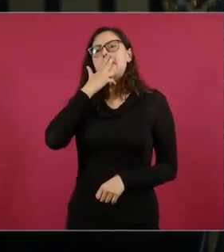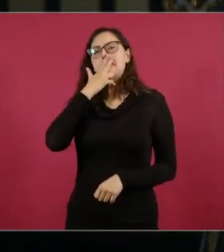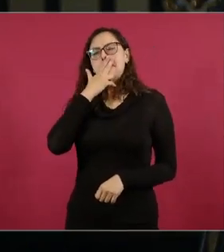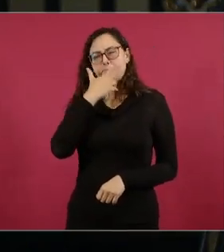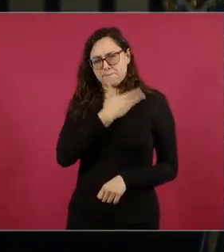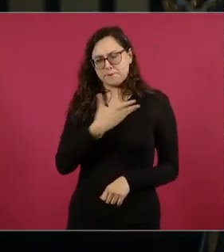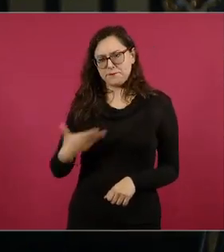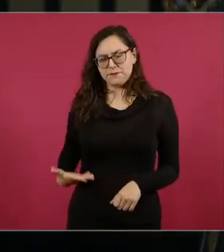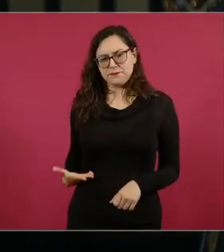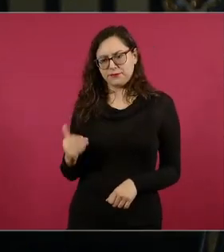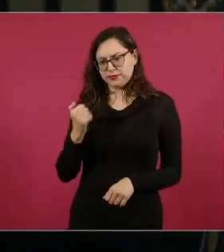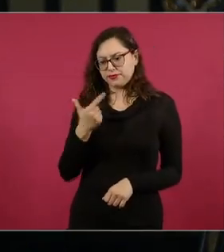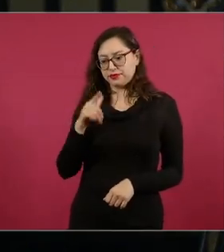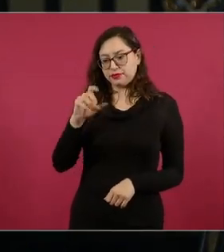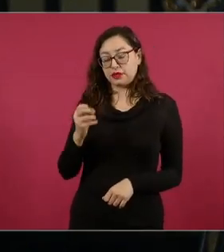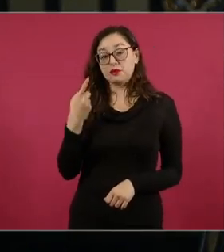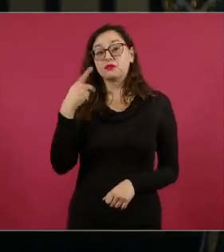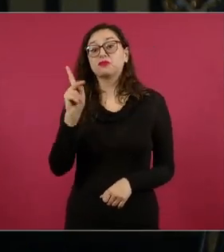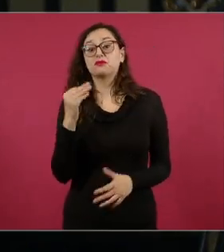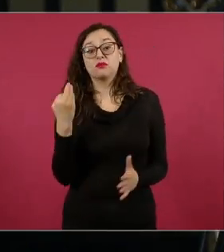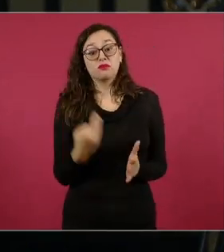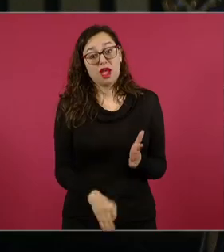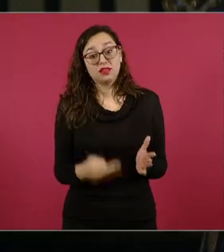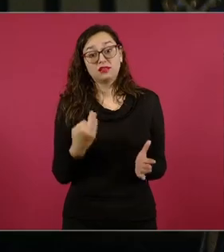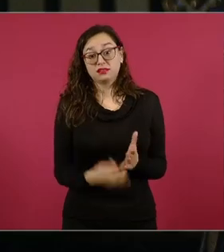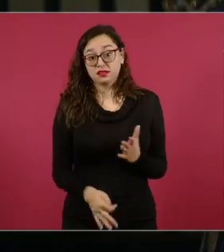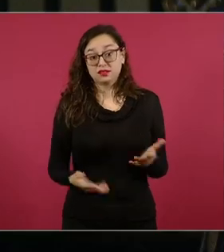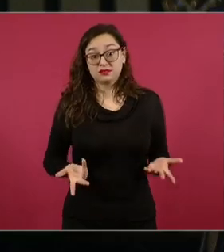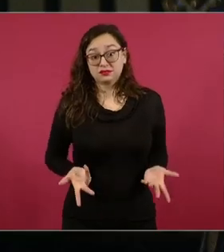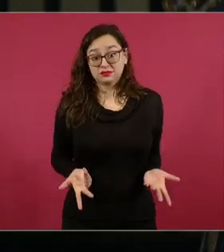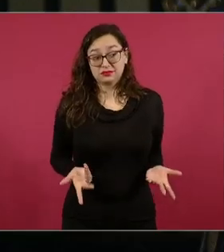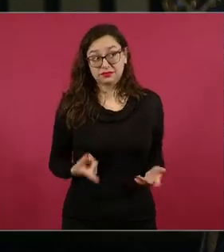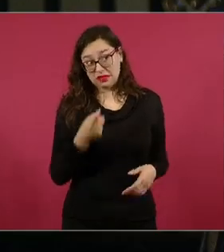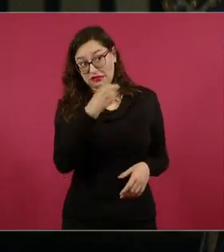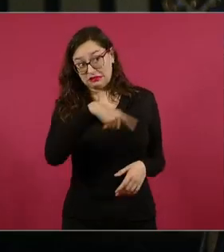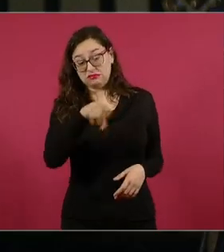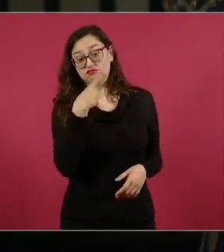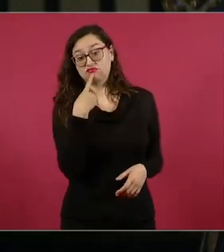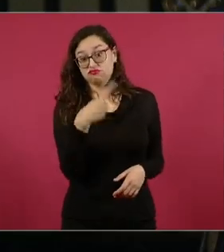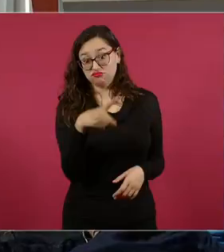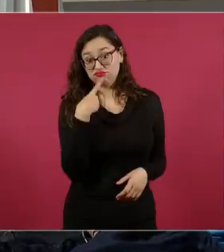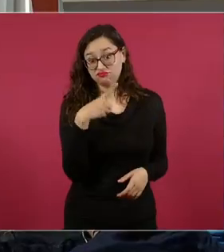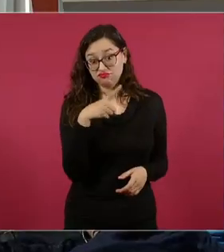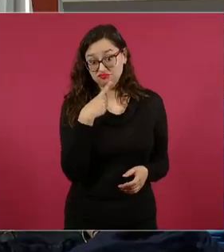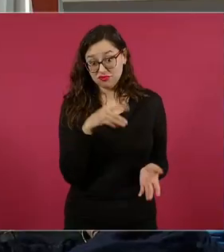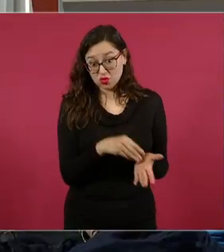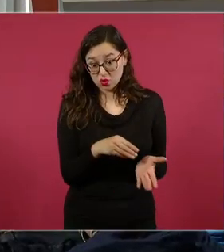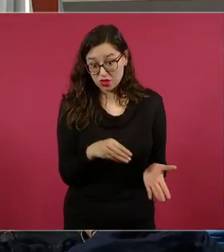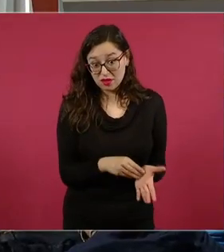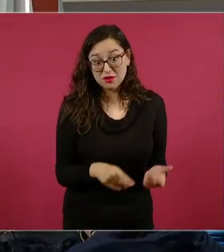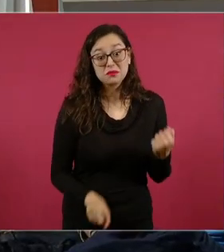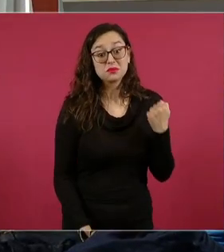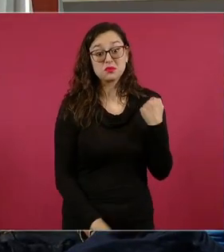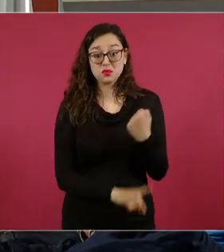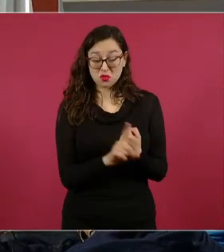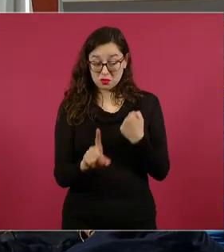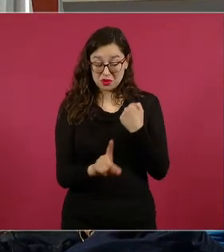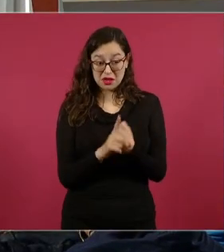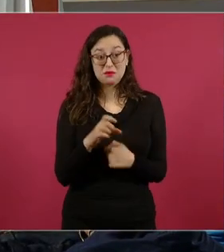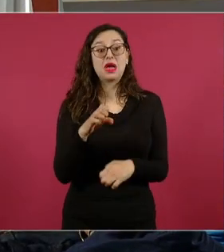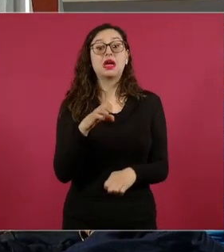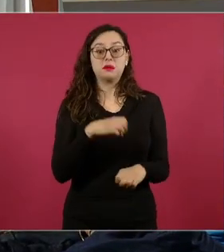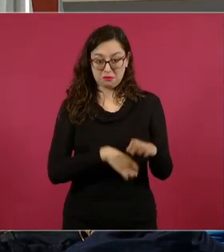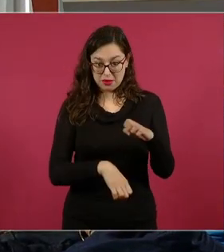que merecen más y mejores servicios, que si el cónsul o el embajador